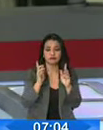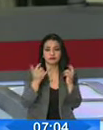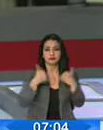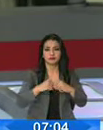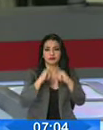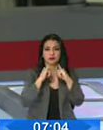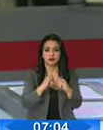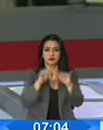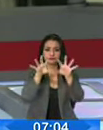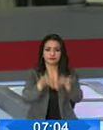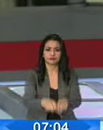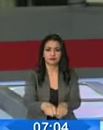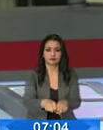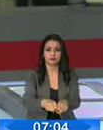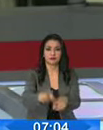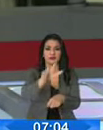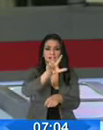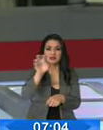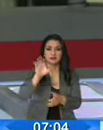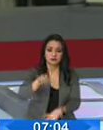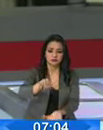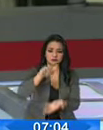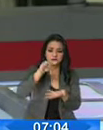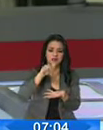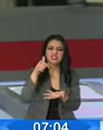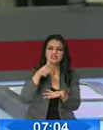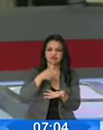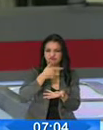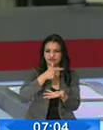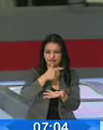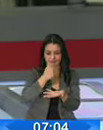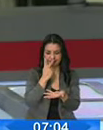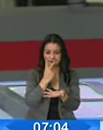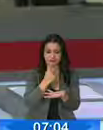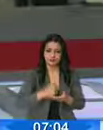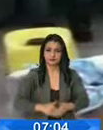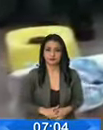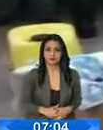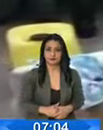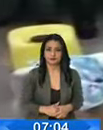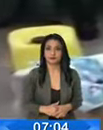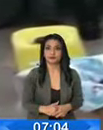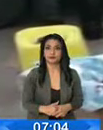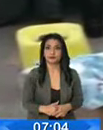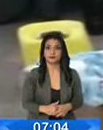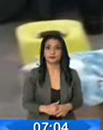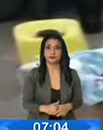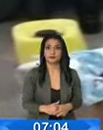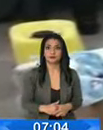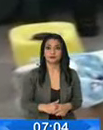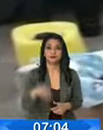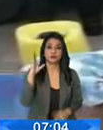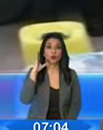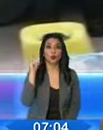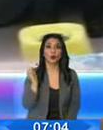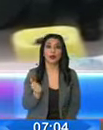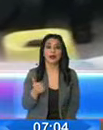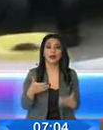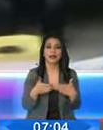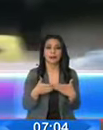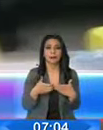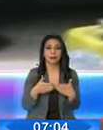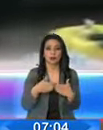se decomisó cerca de 300 litros de guanchaca. Veamos. En la ciudad de Cuenca, equipos motorizados de la